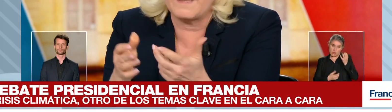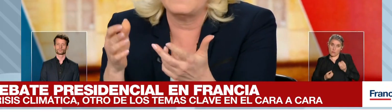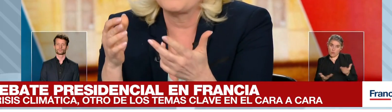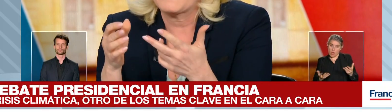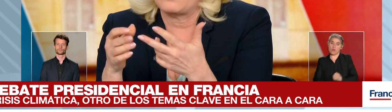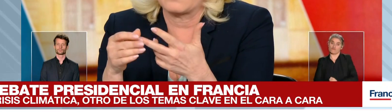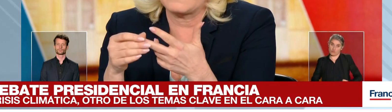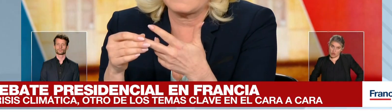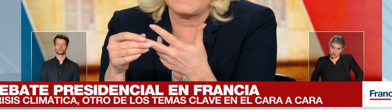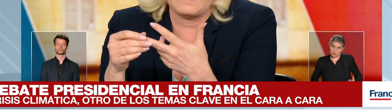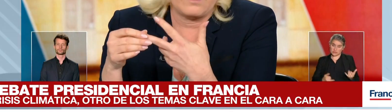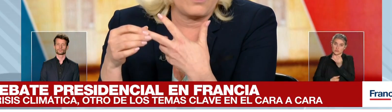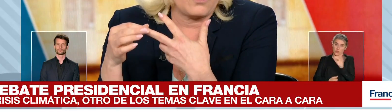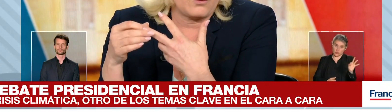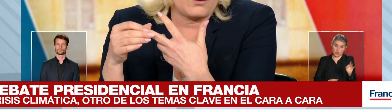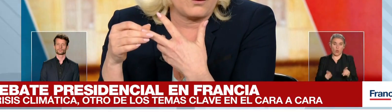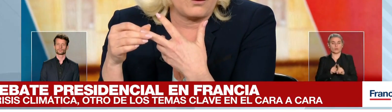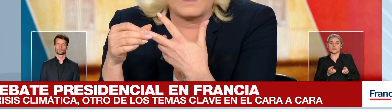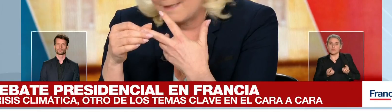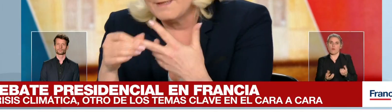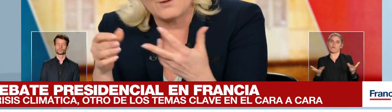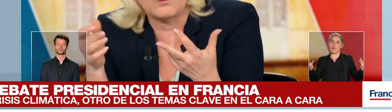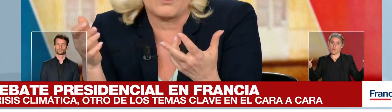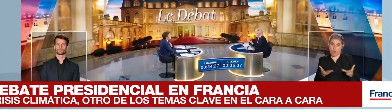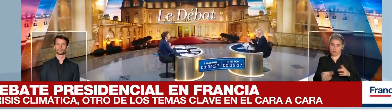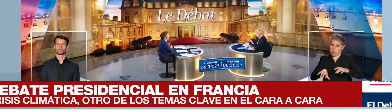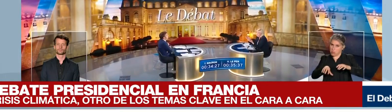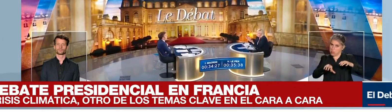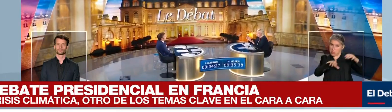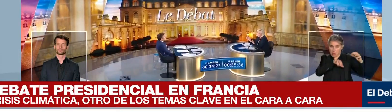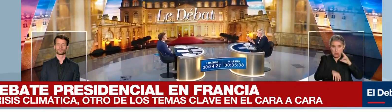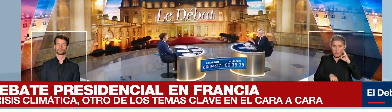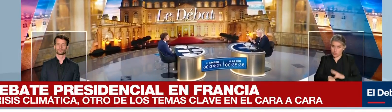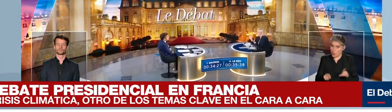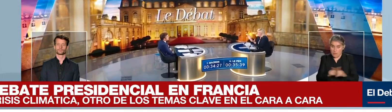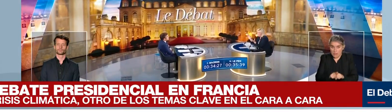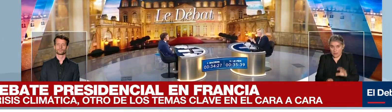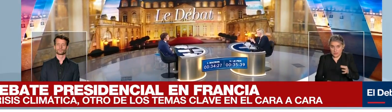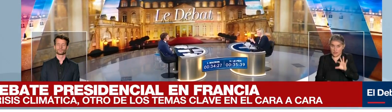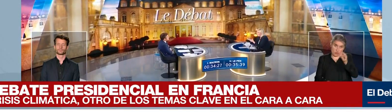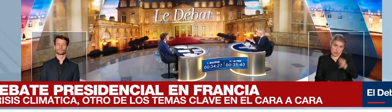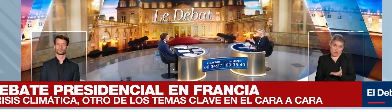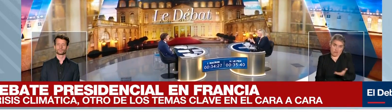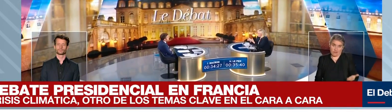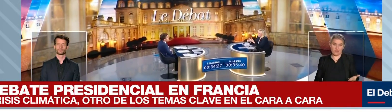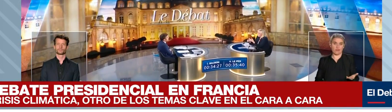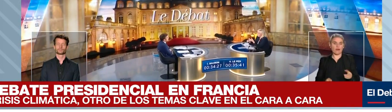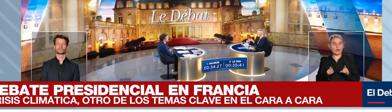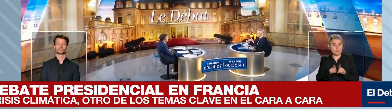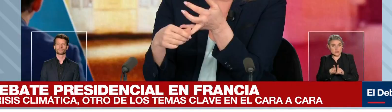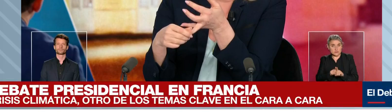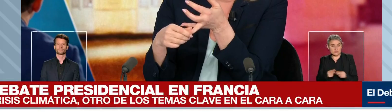matados. Esto realmente no tiene ningún sentido. Esto crea desempleo, crea emisiones de gases de efecto